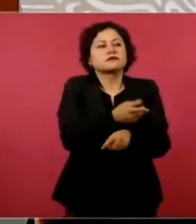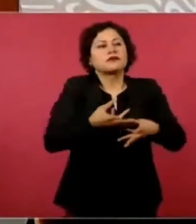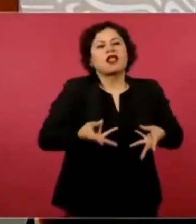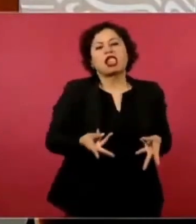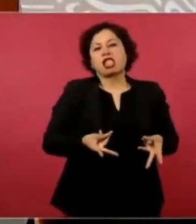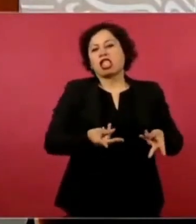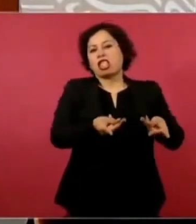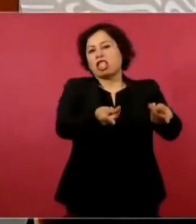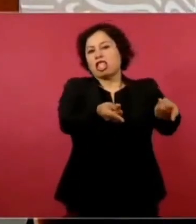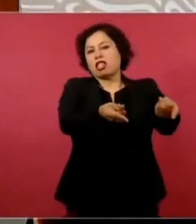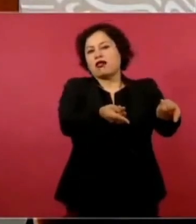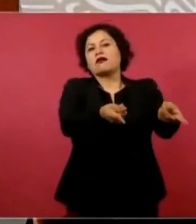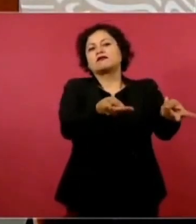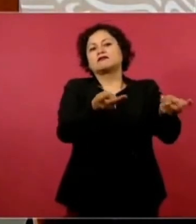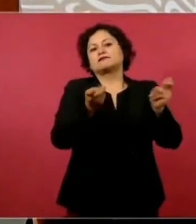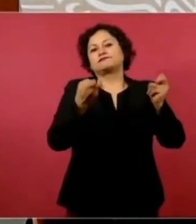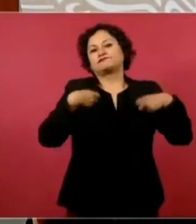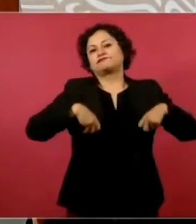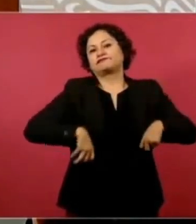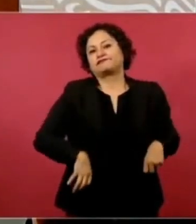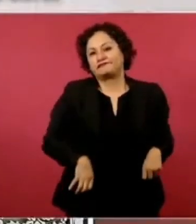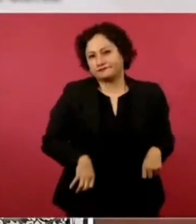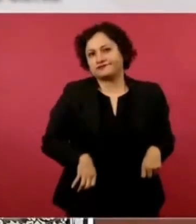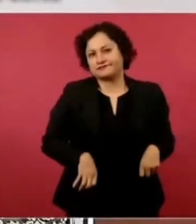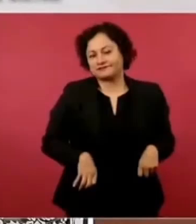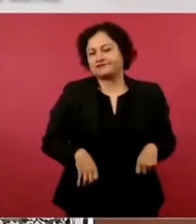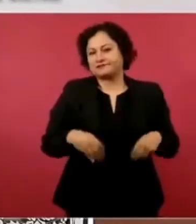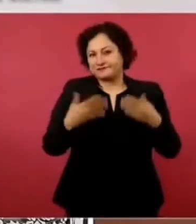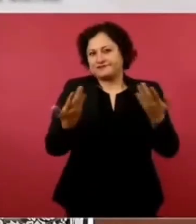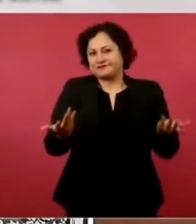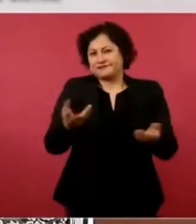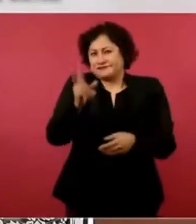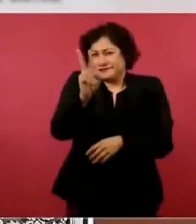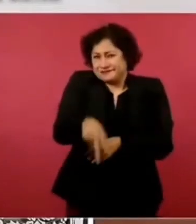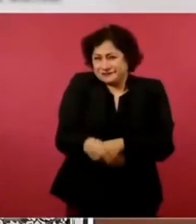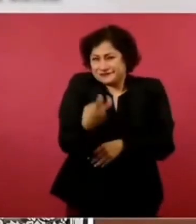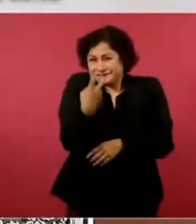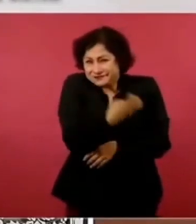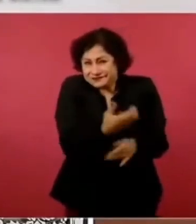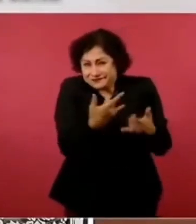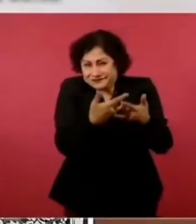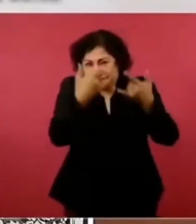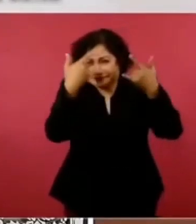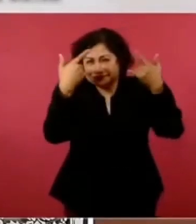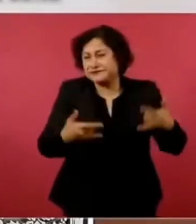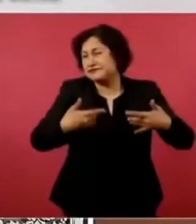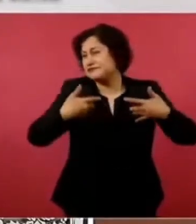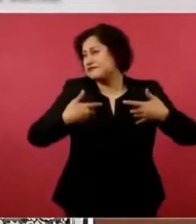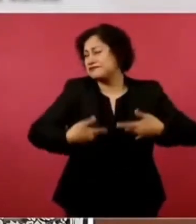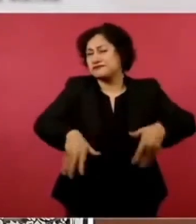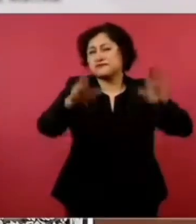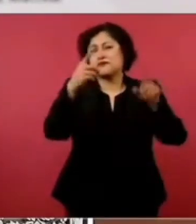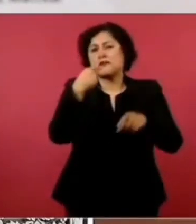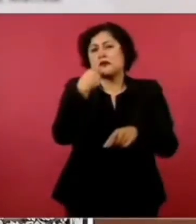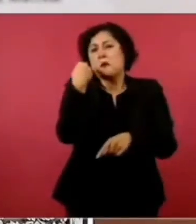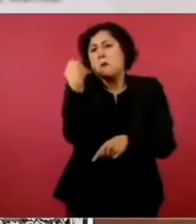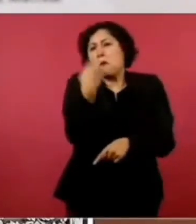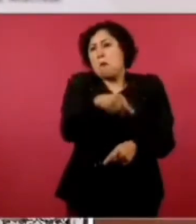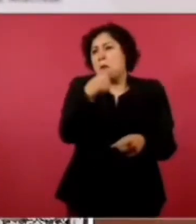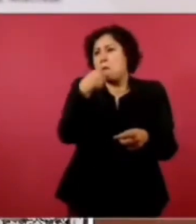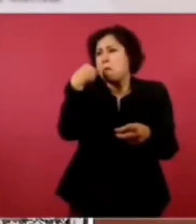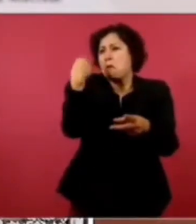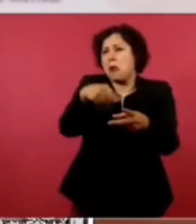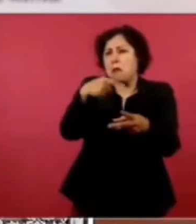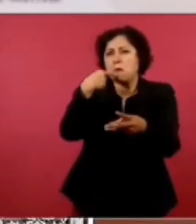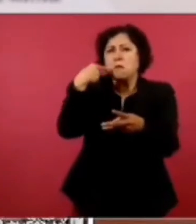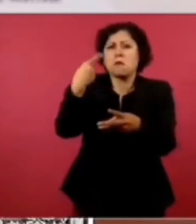se robaba. De esos tenemos casos por montones, denuncias a montones en el